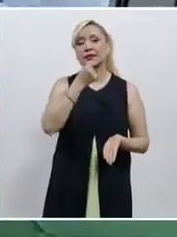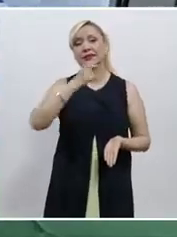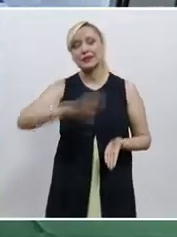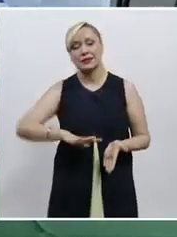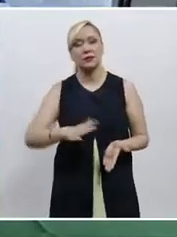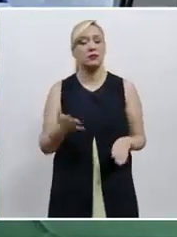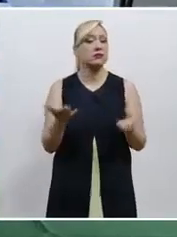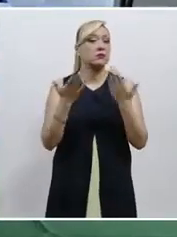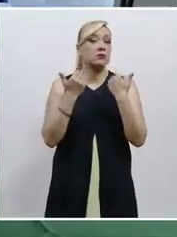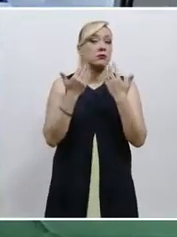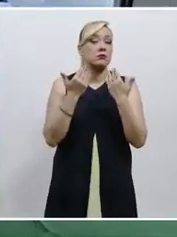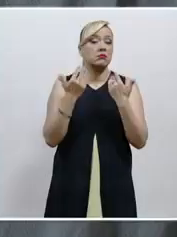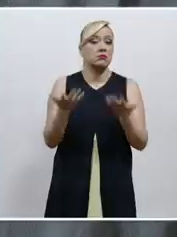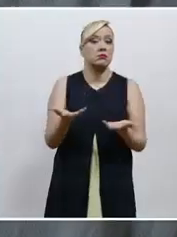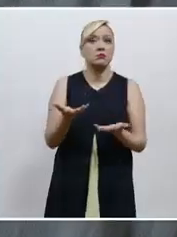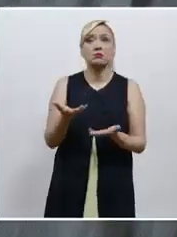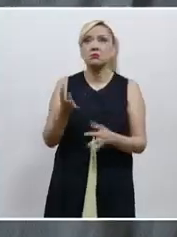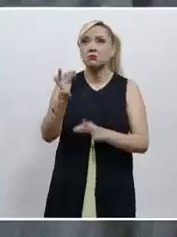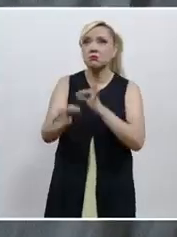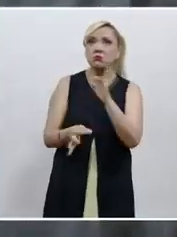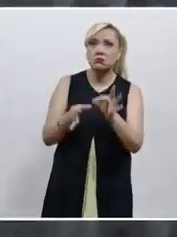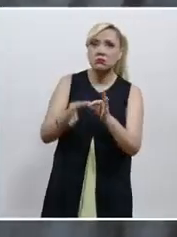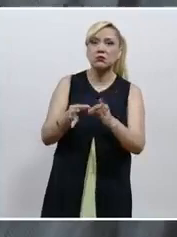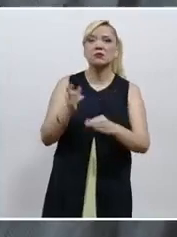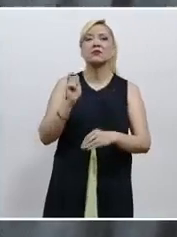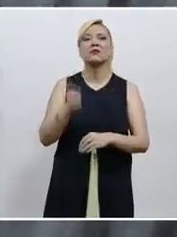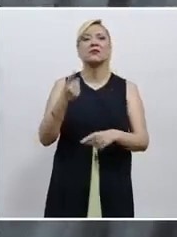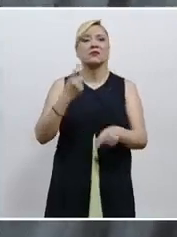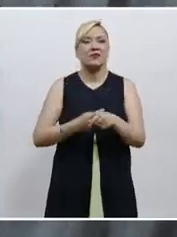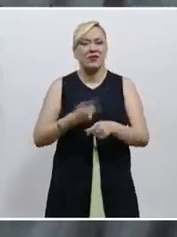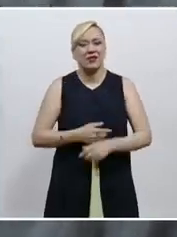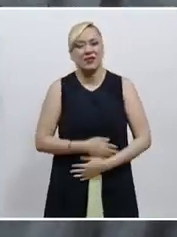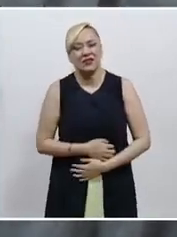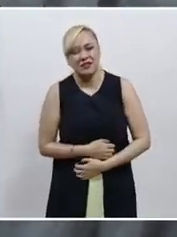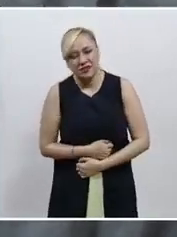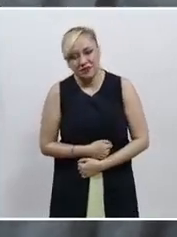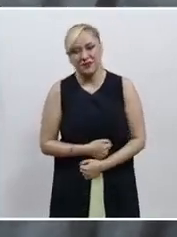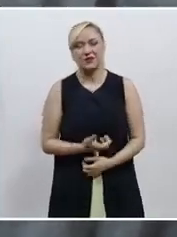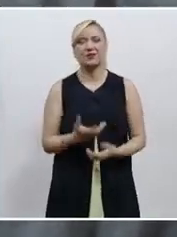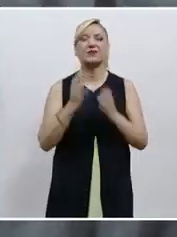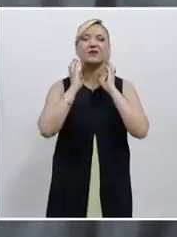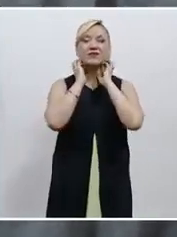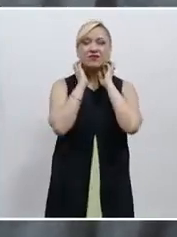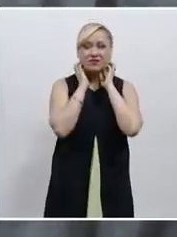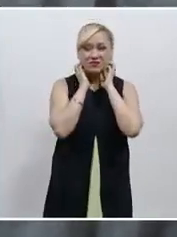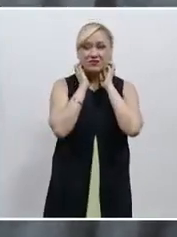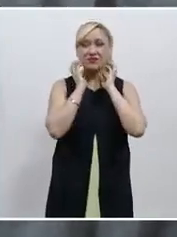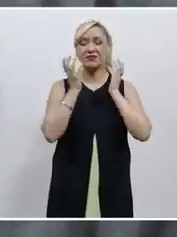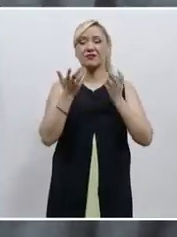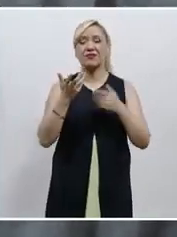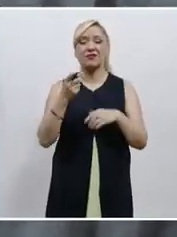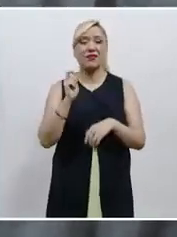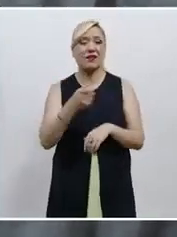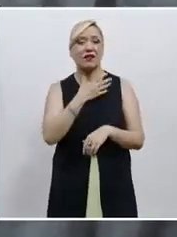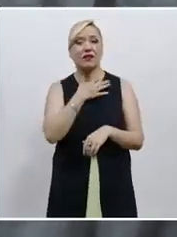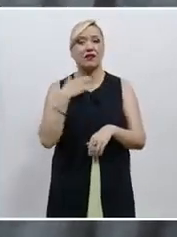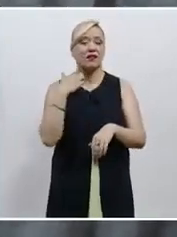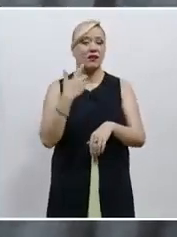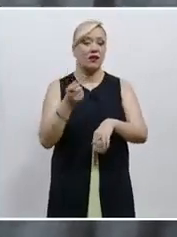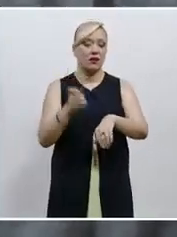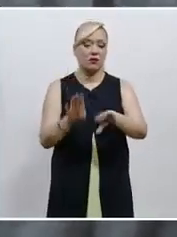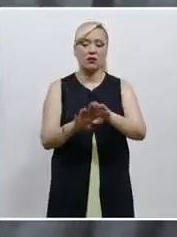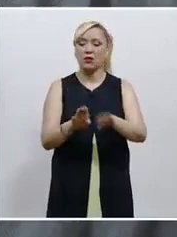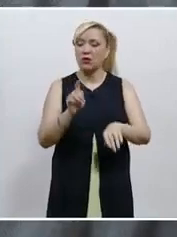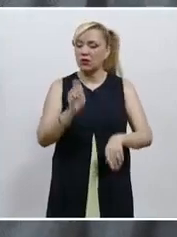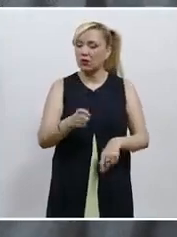sin protección completa contra la difteria, tétanos y tosferina. Del 22 al 29 de abril se llevará a cabo